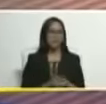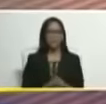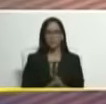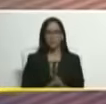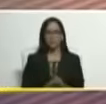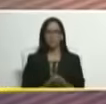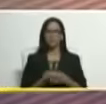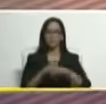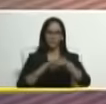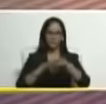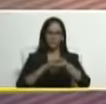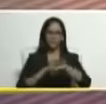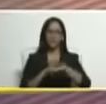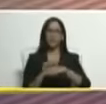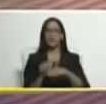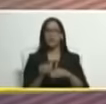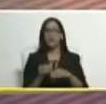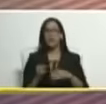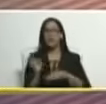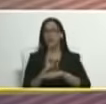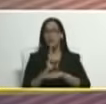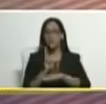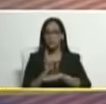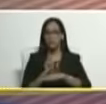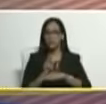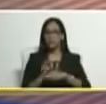pero vamos montando la capacidad